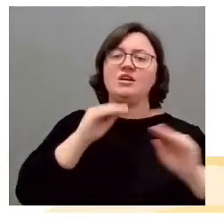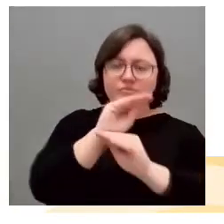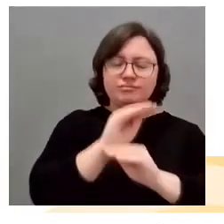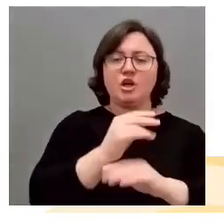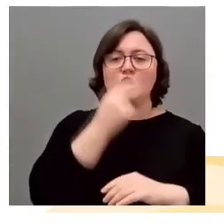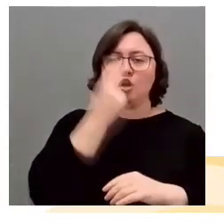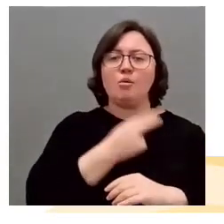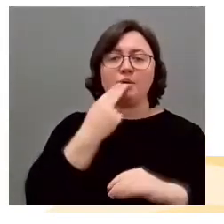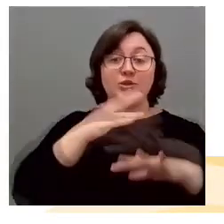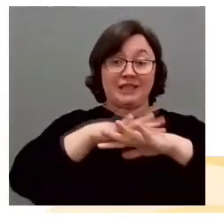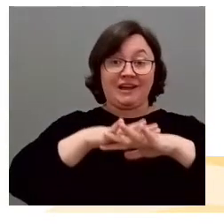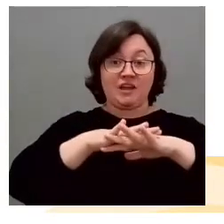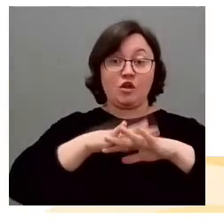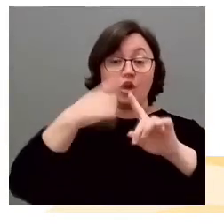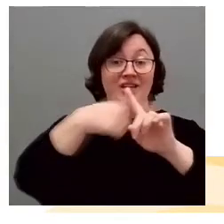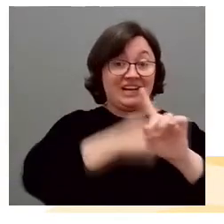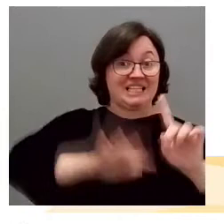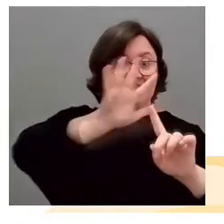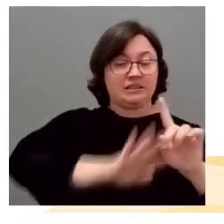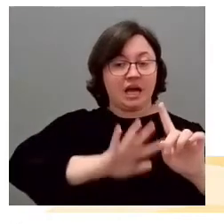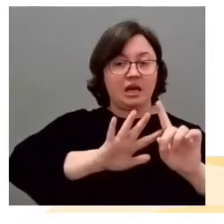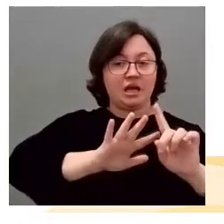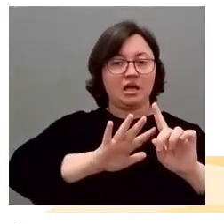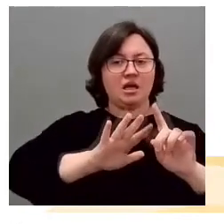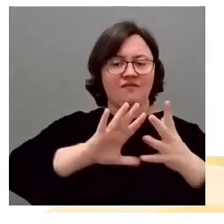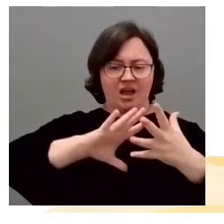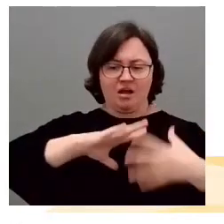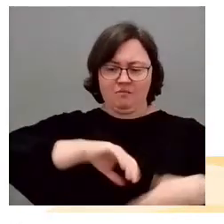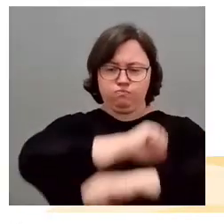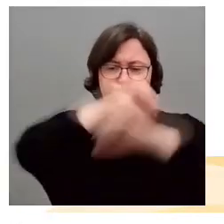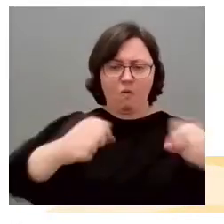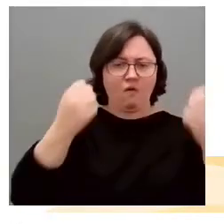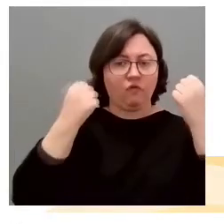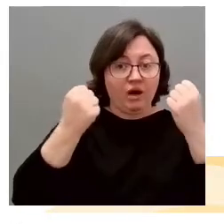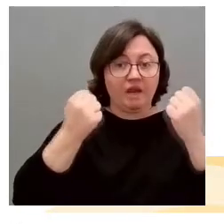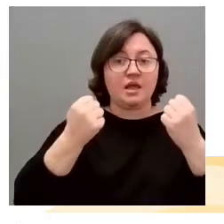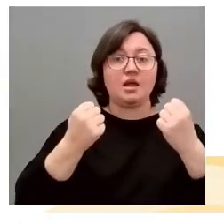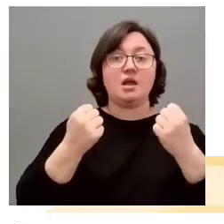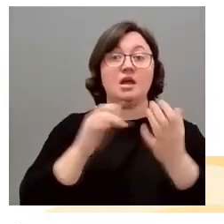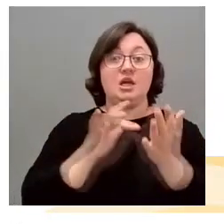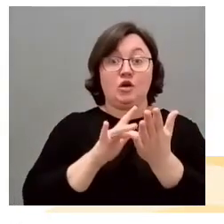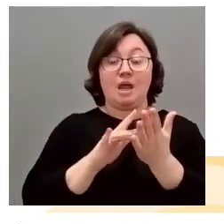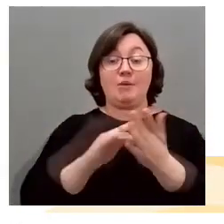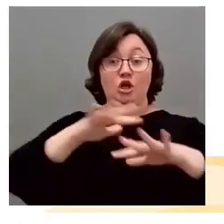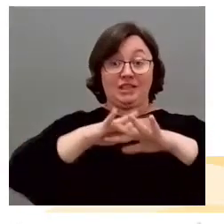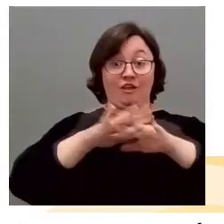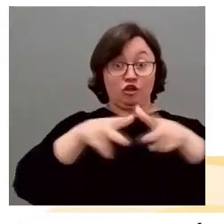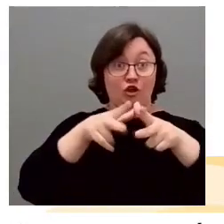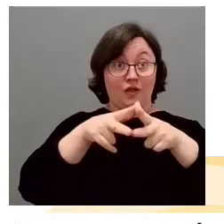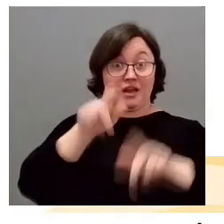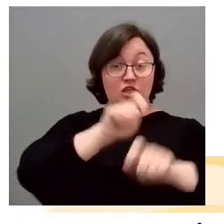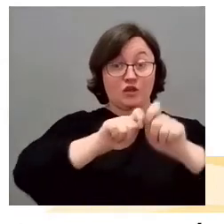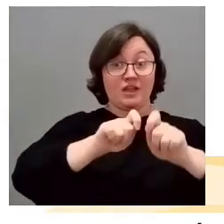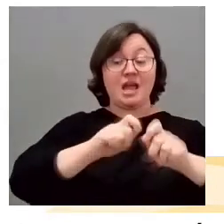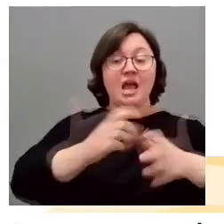ese tejido de ámbito estatal sea musculado, tenga fuerza, sea un tejido que vertebre, que nos ayude a las